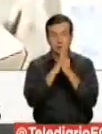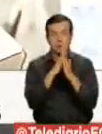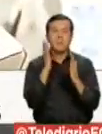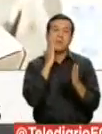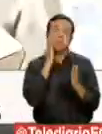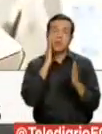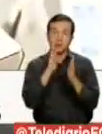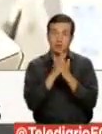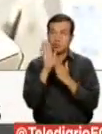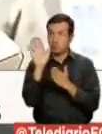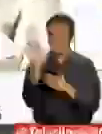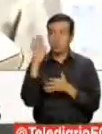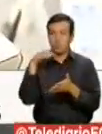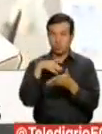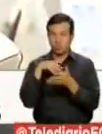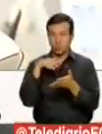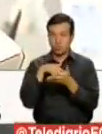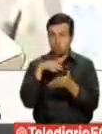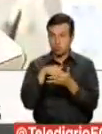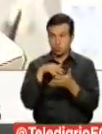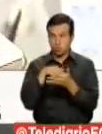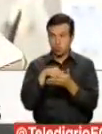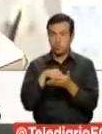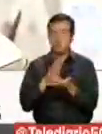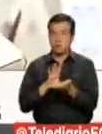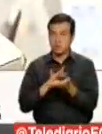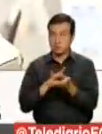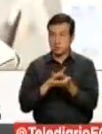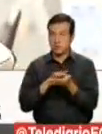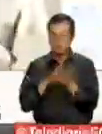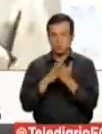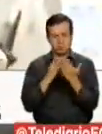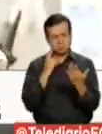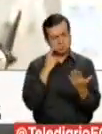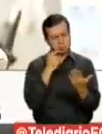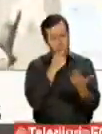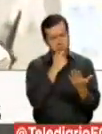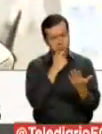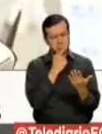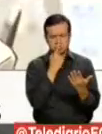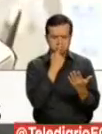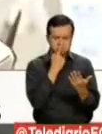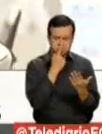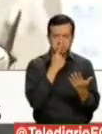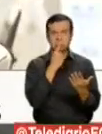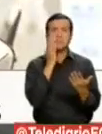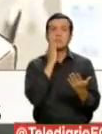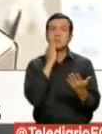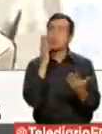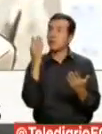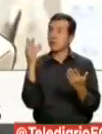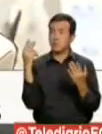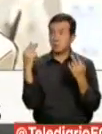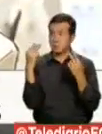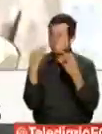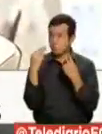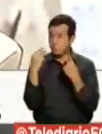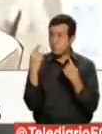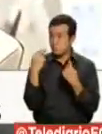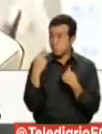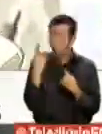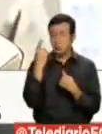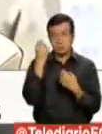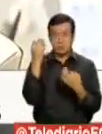cuadernos de mi mamá que ella tenía, porque ella había estudiado medicina. Y me comencé a interesar y mi mamá igual se dio cuenta de este interés